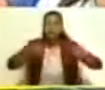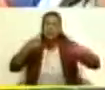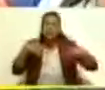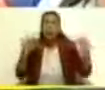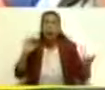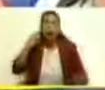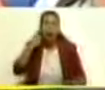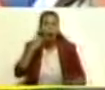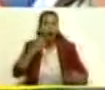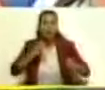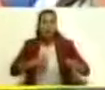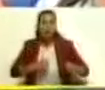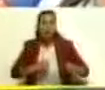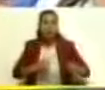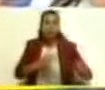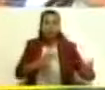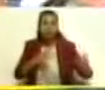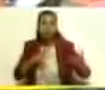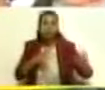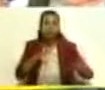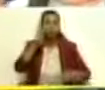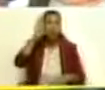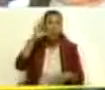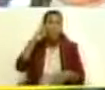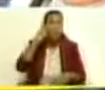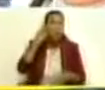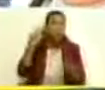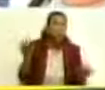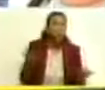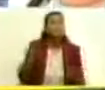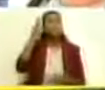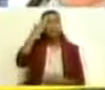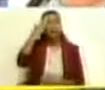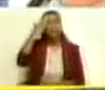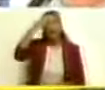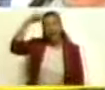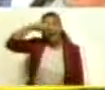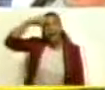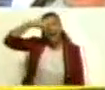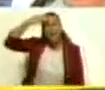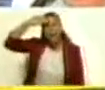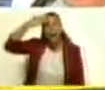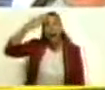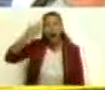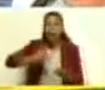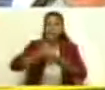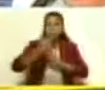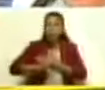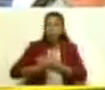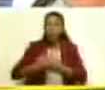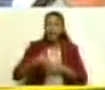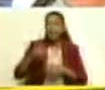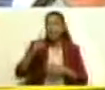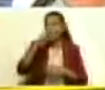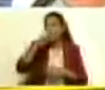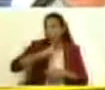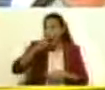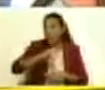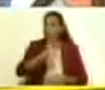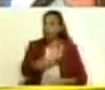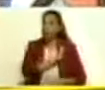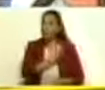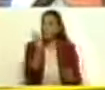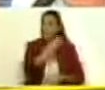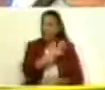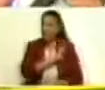y desafíos que se proyectan al futuro, sabiamente presentó en su alocución anual en el